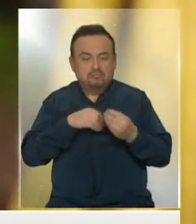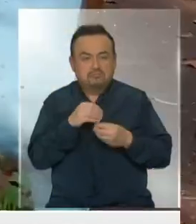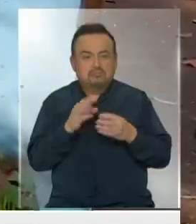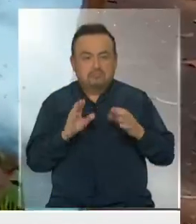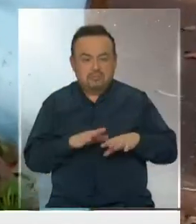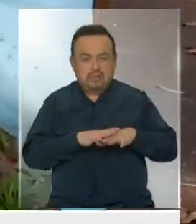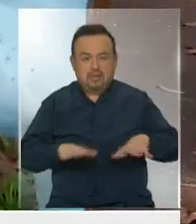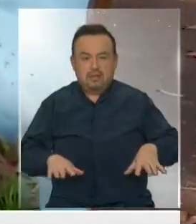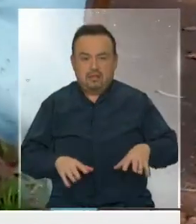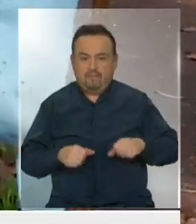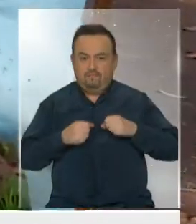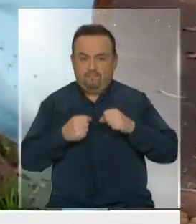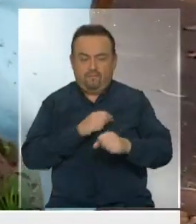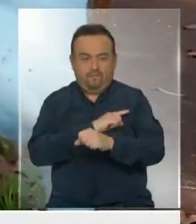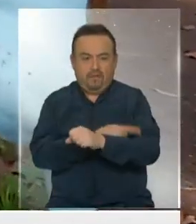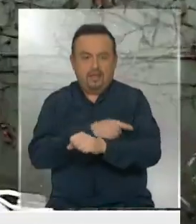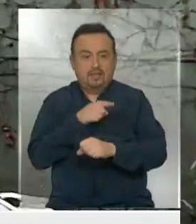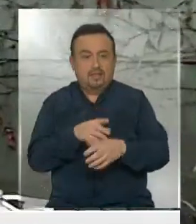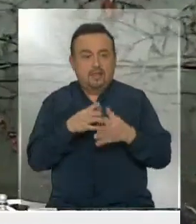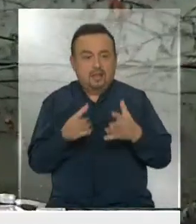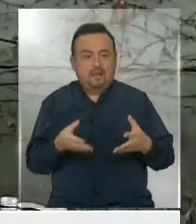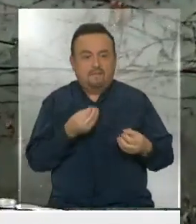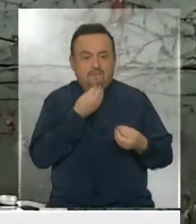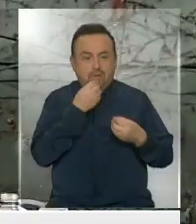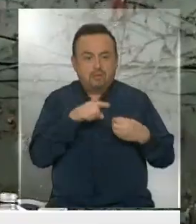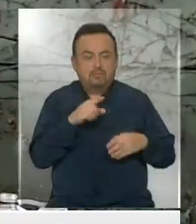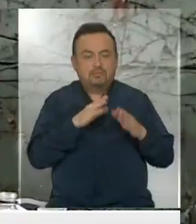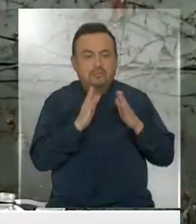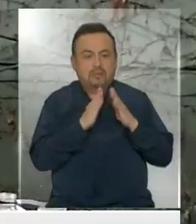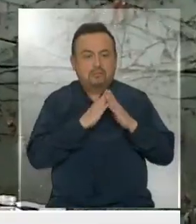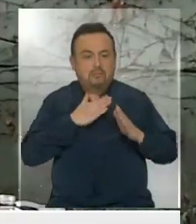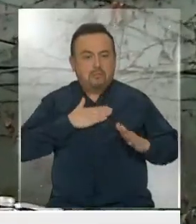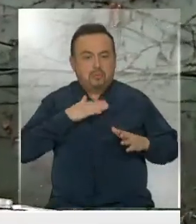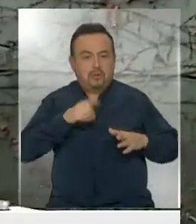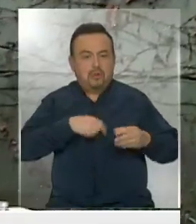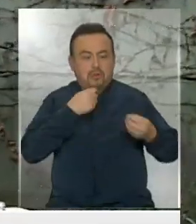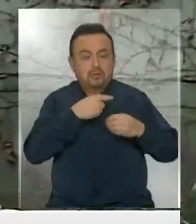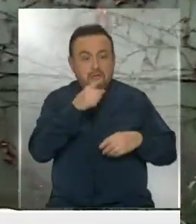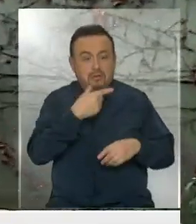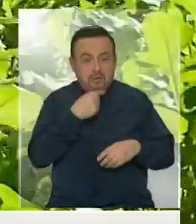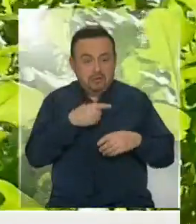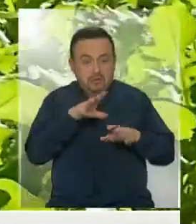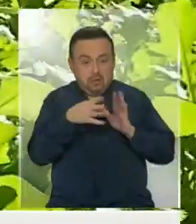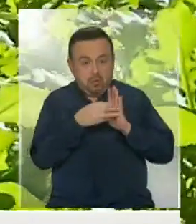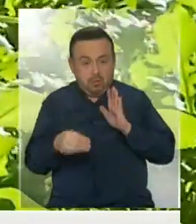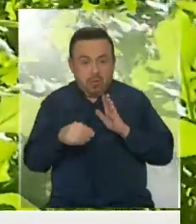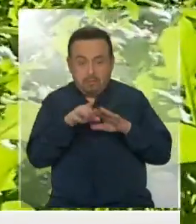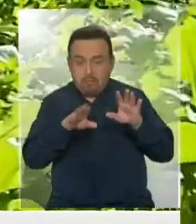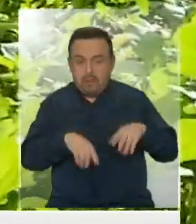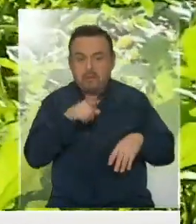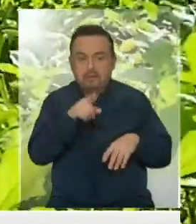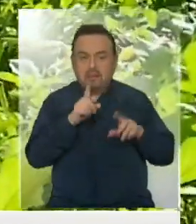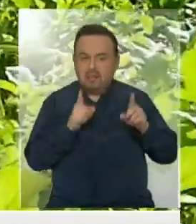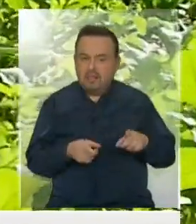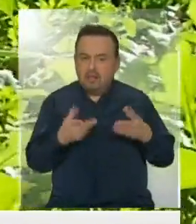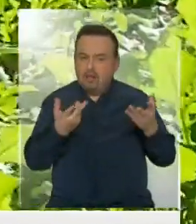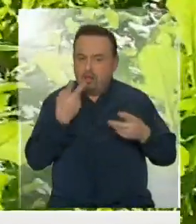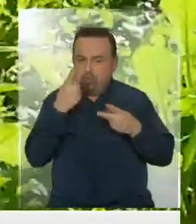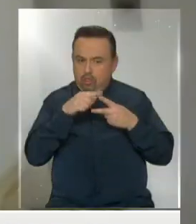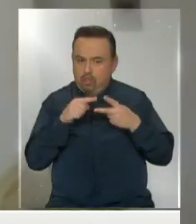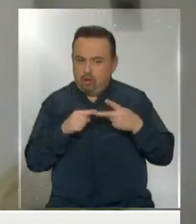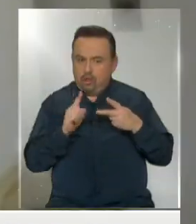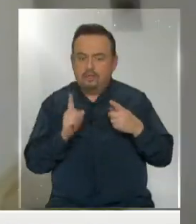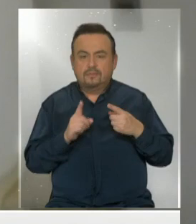fertiliza el suelo, lo que ahora le permite tener verduras para consumo propio. Si usted quiere hacerlo en casa, debe tener claro dos